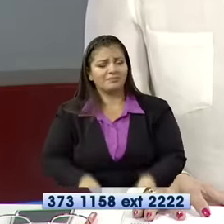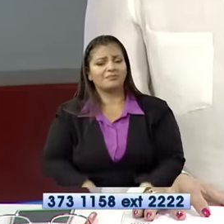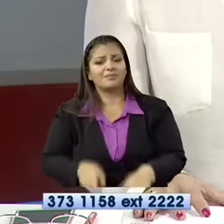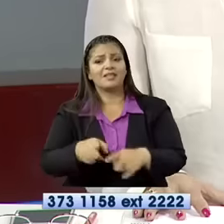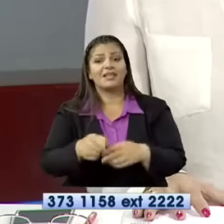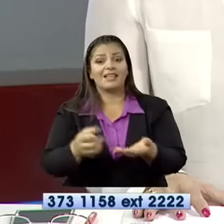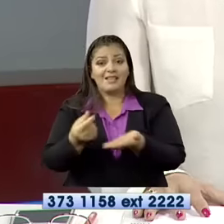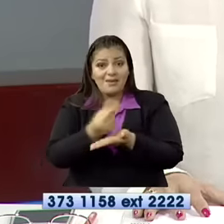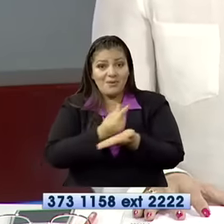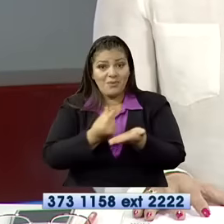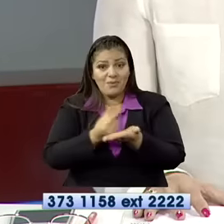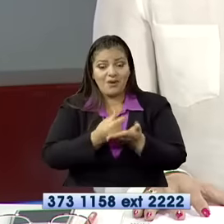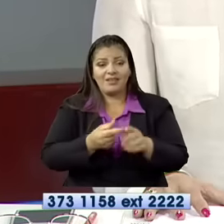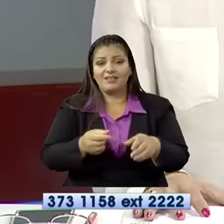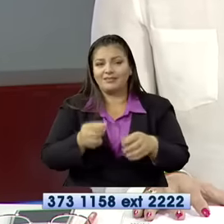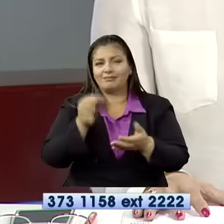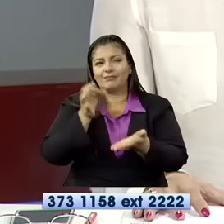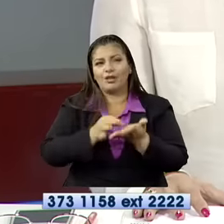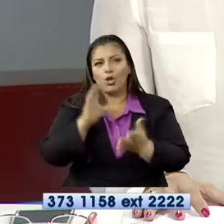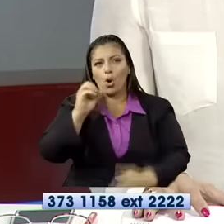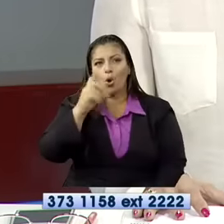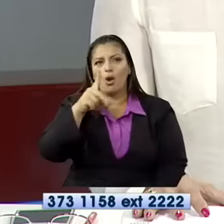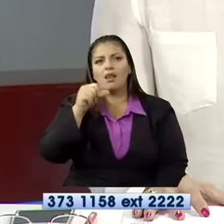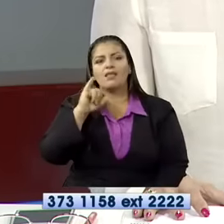atrae a miles de